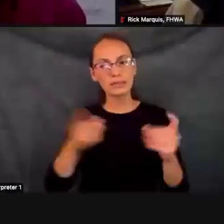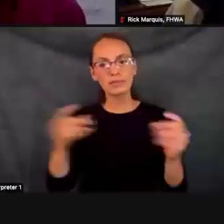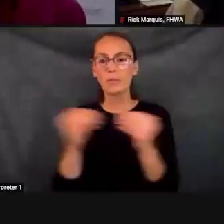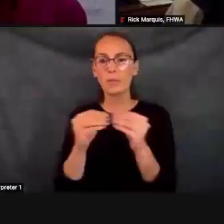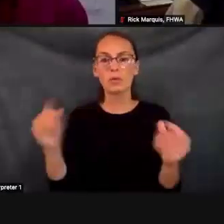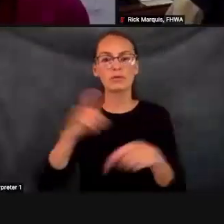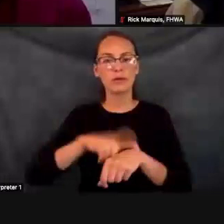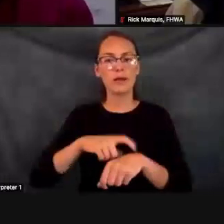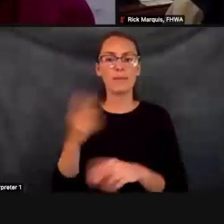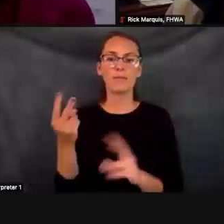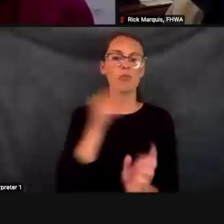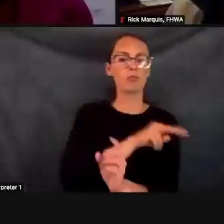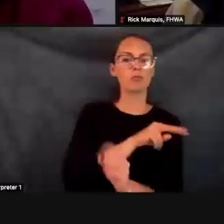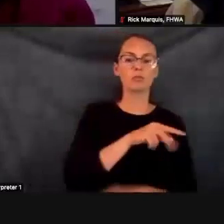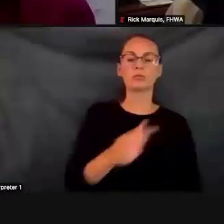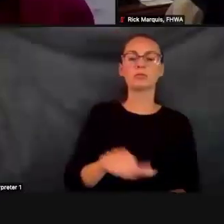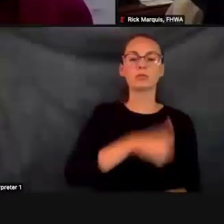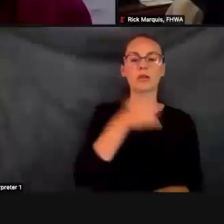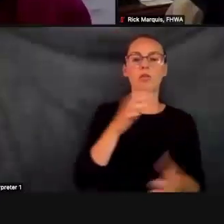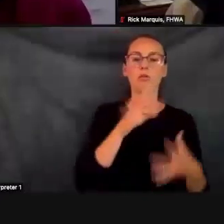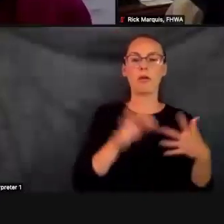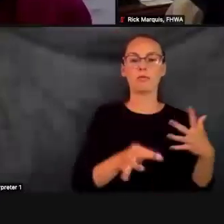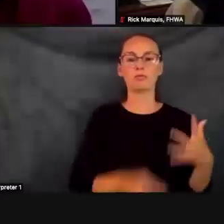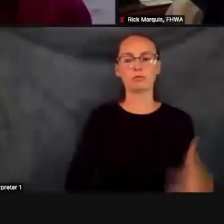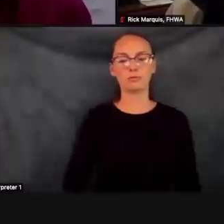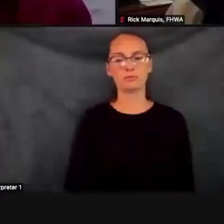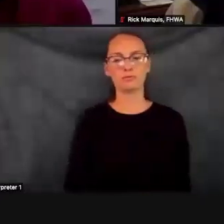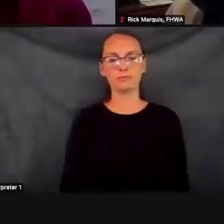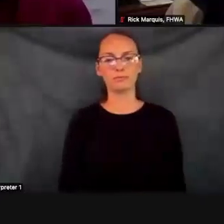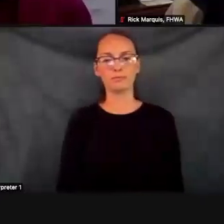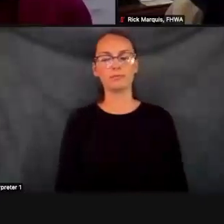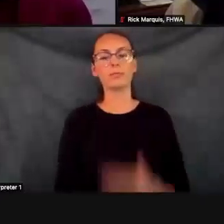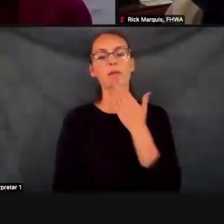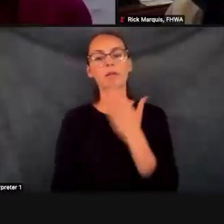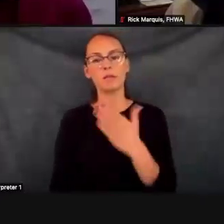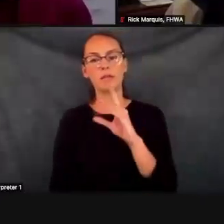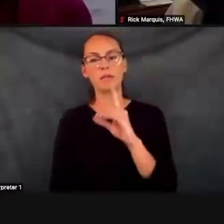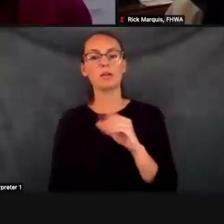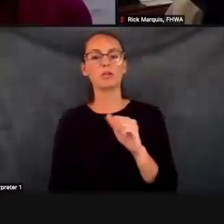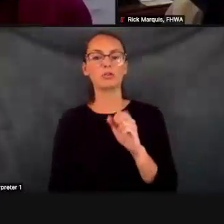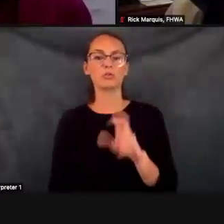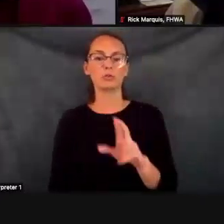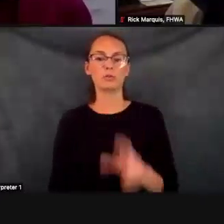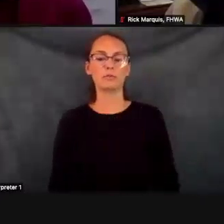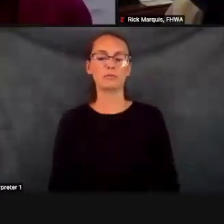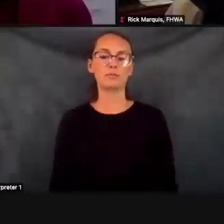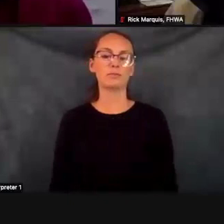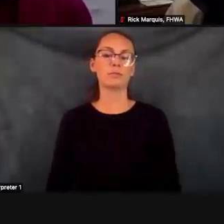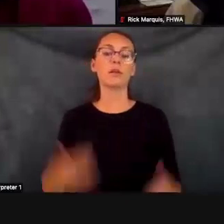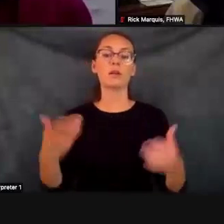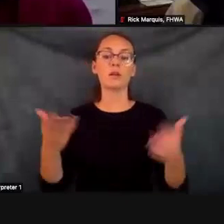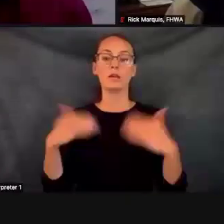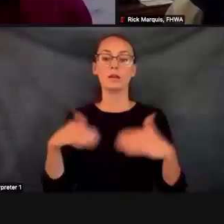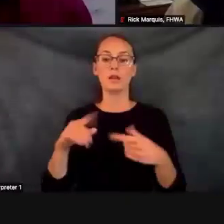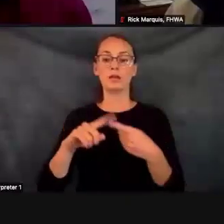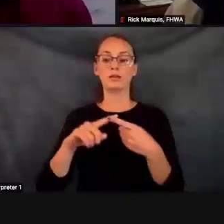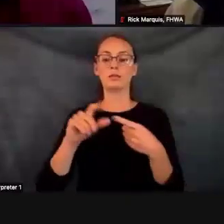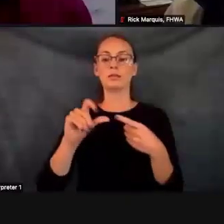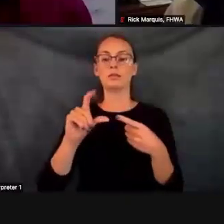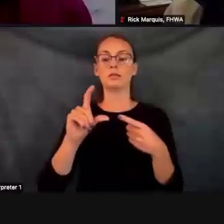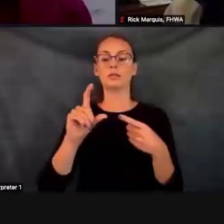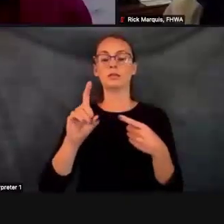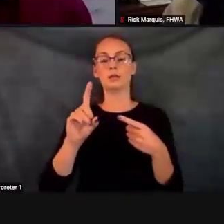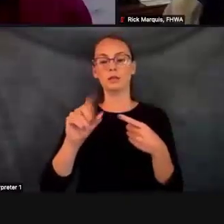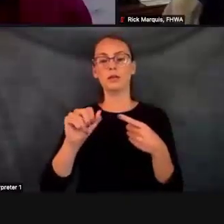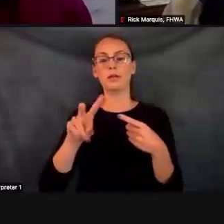ojos, dan más tiempo para examinar las otras alternativas. Gracias. Gracias, señor Durr. Ahora tenemos a